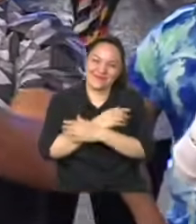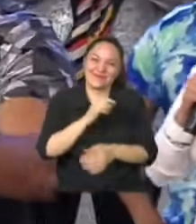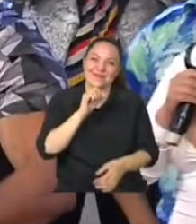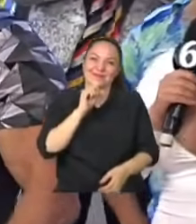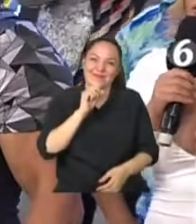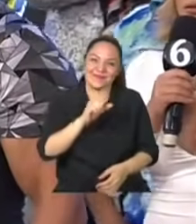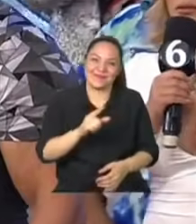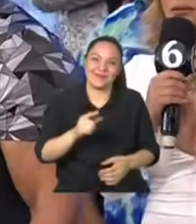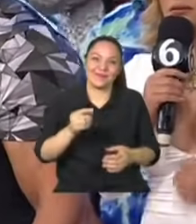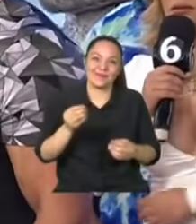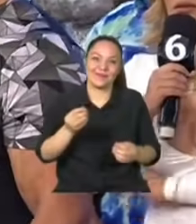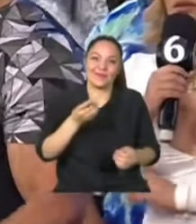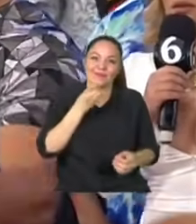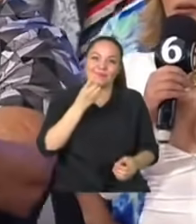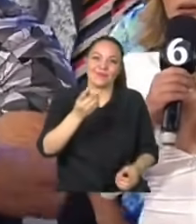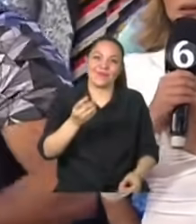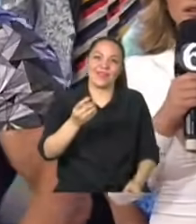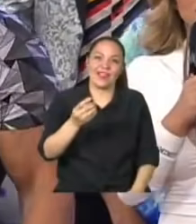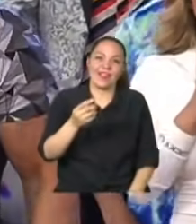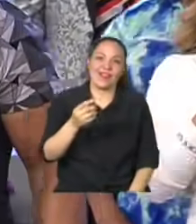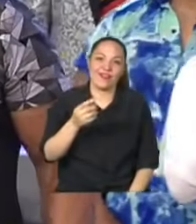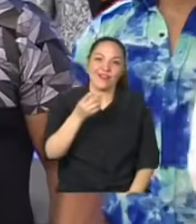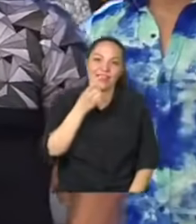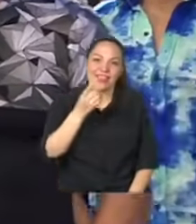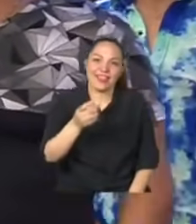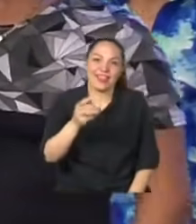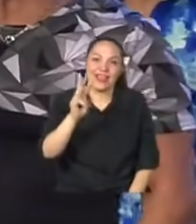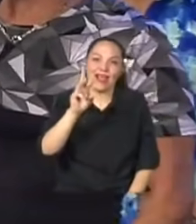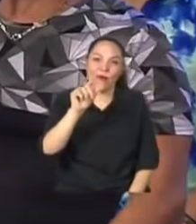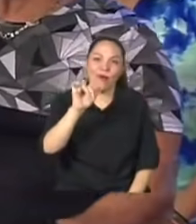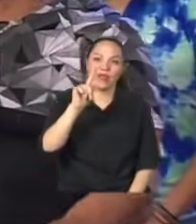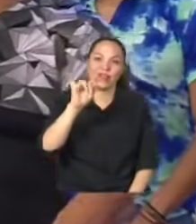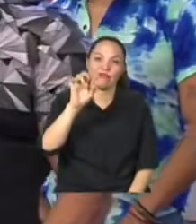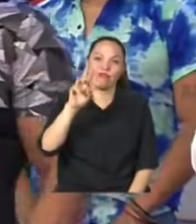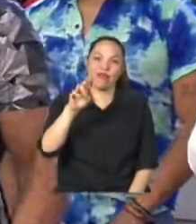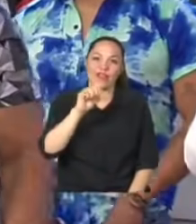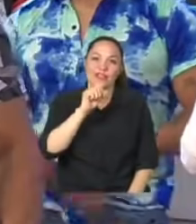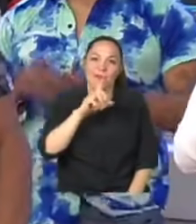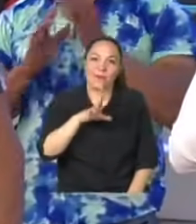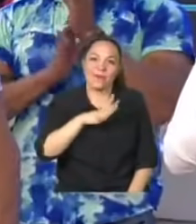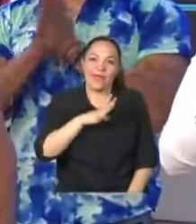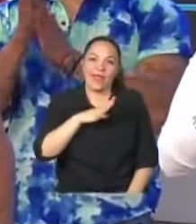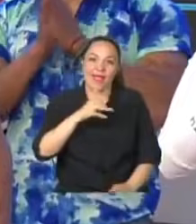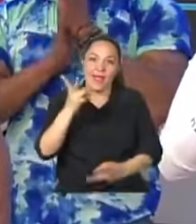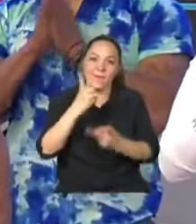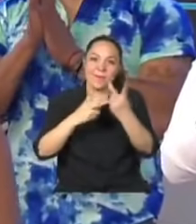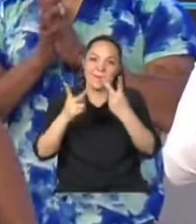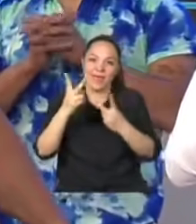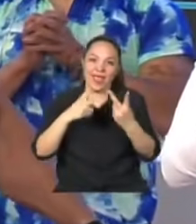quiero cantarle el Guatifor. Adelante. A mí mucha gente me contrata por cantarles el Guatifor y voy a domicilio al